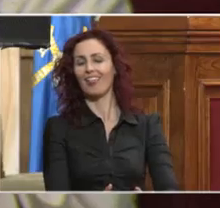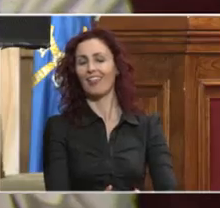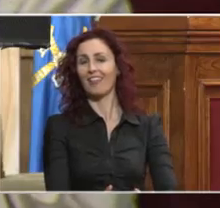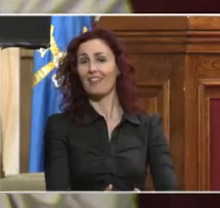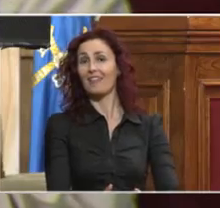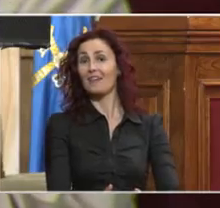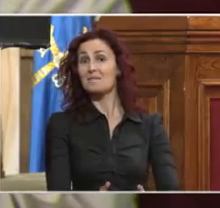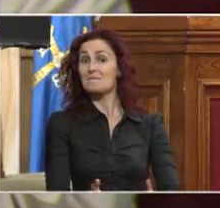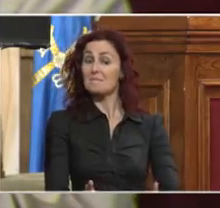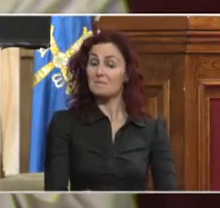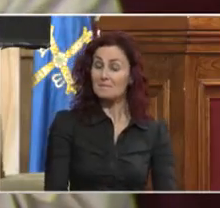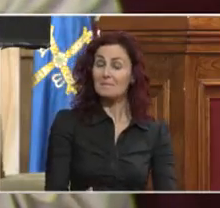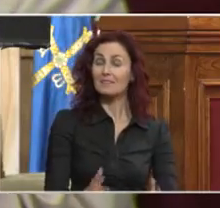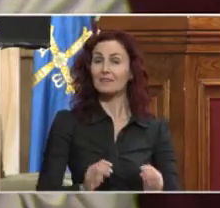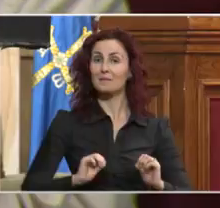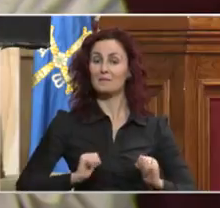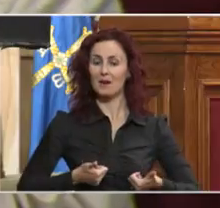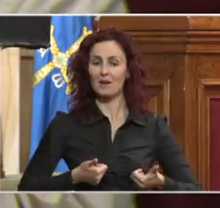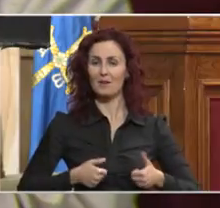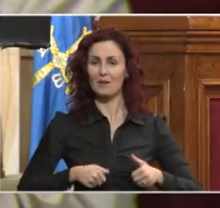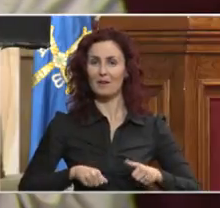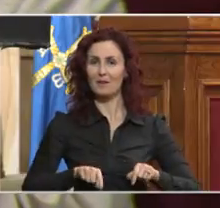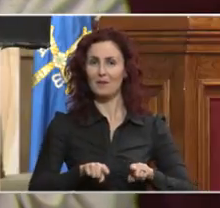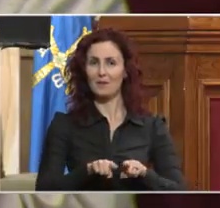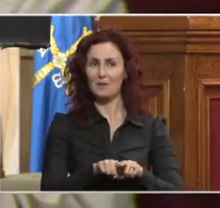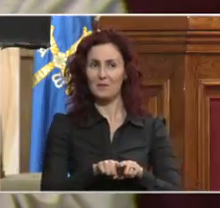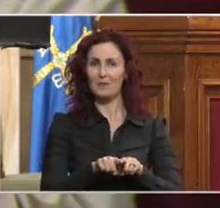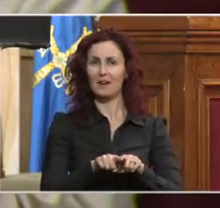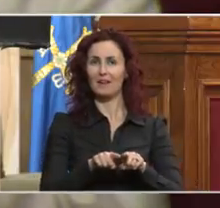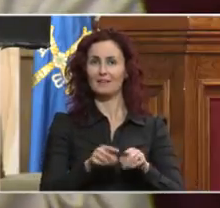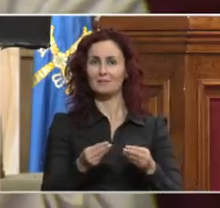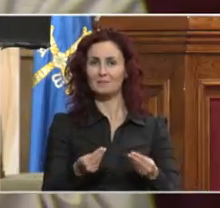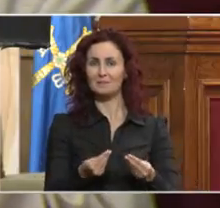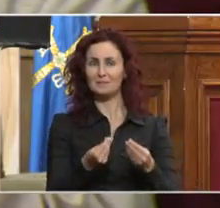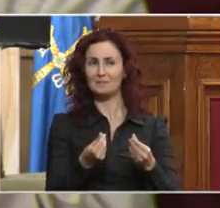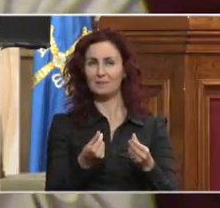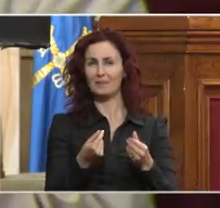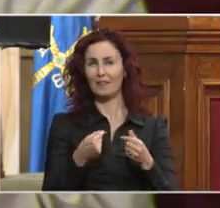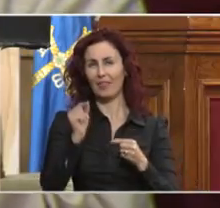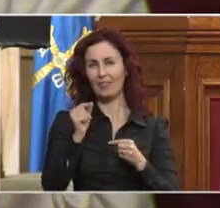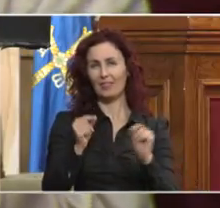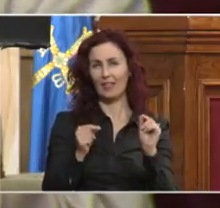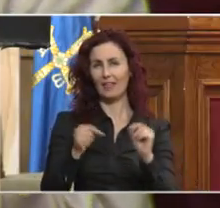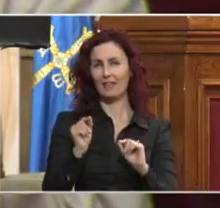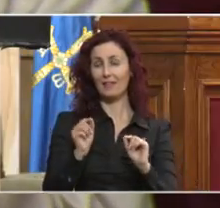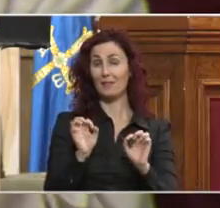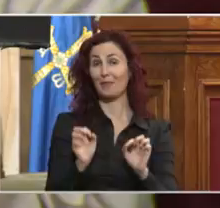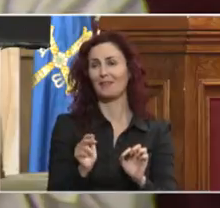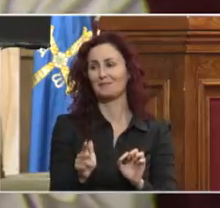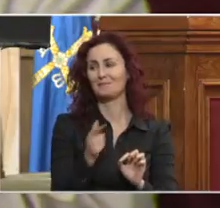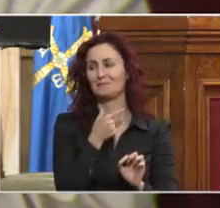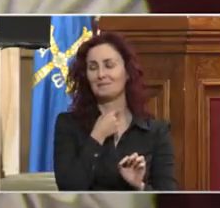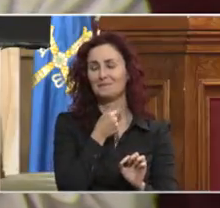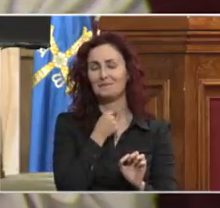que empieza a mirar las ciertos detalles y demás, y empieza a hacer chistes sobre